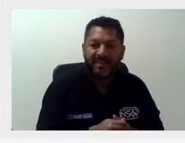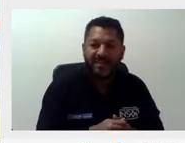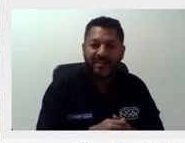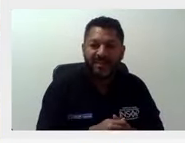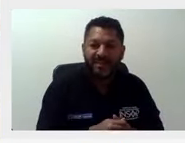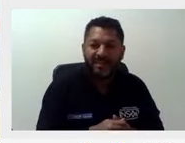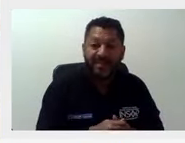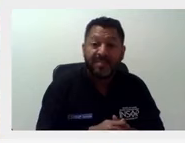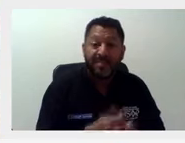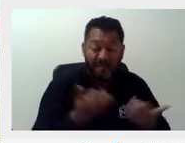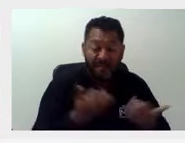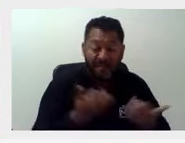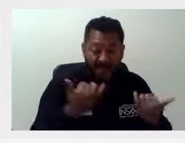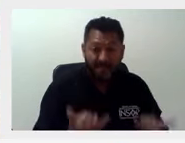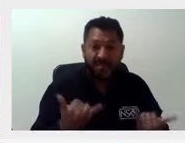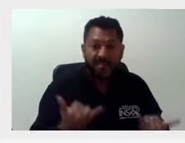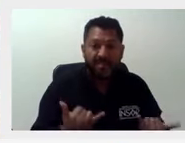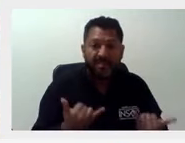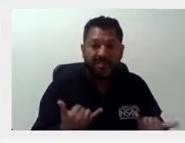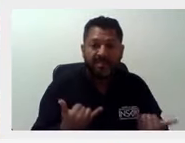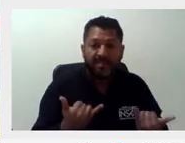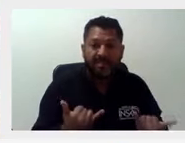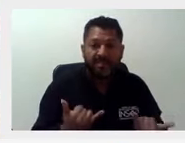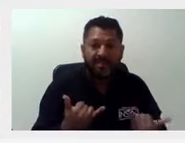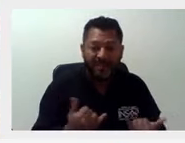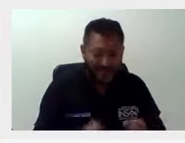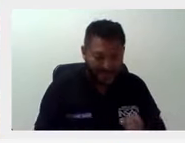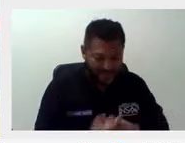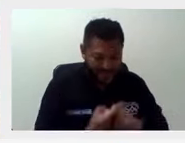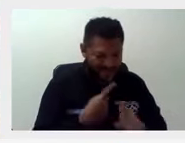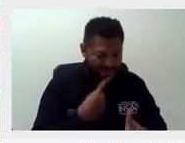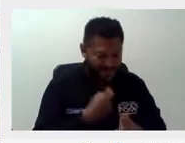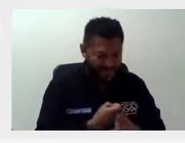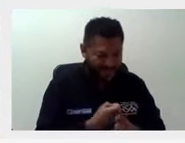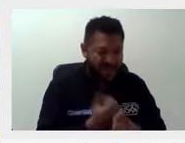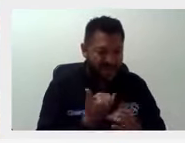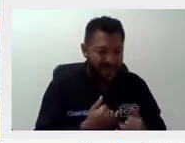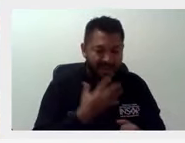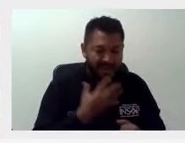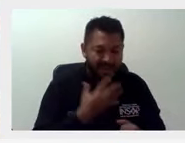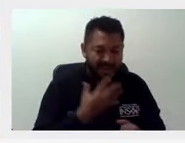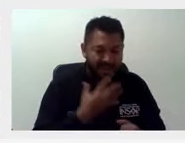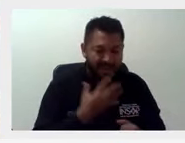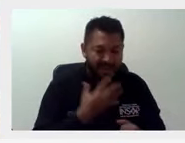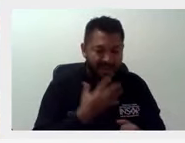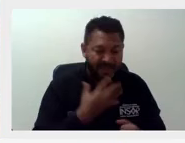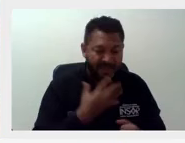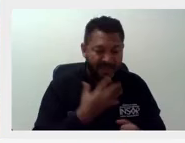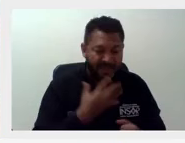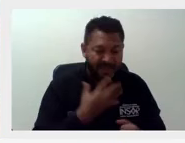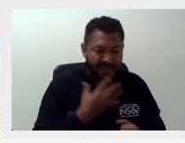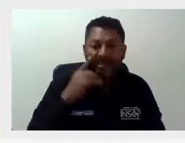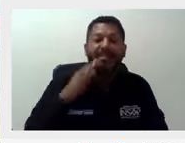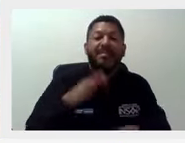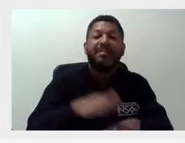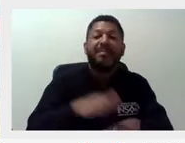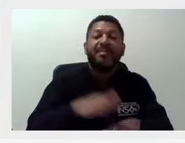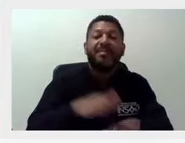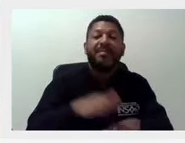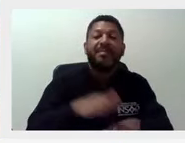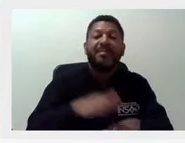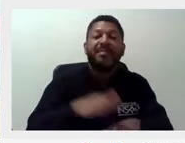en este momento de crisis hay una oportunidad y yo llamo a los colegios, a los maestros, a que siempre hemos demandado,